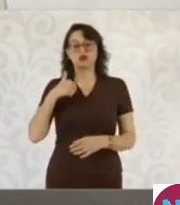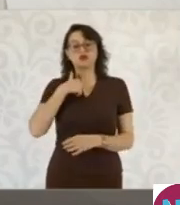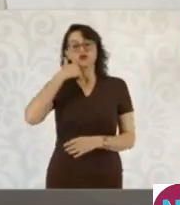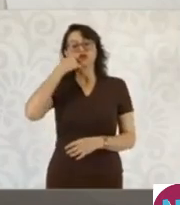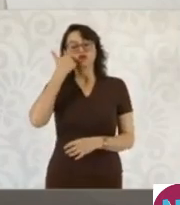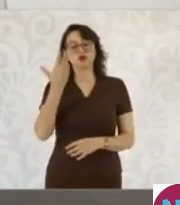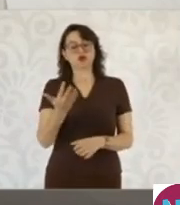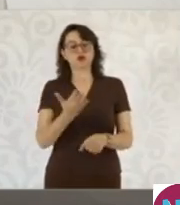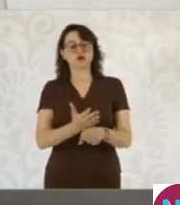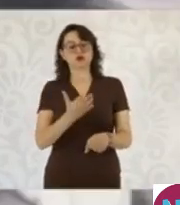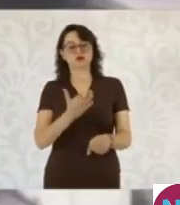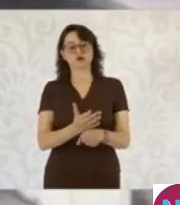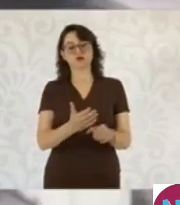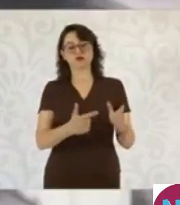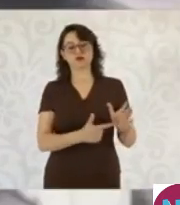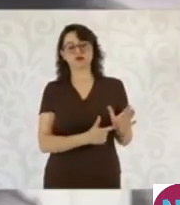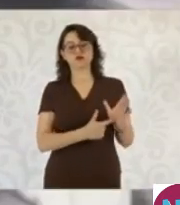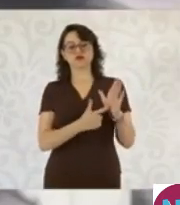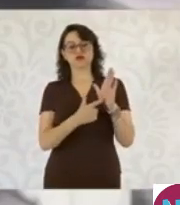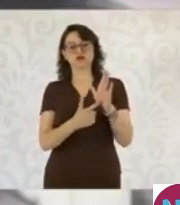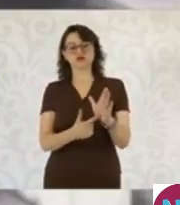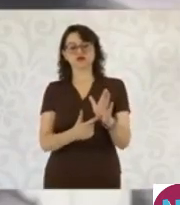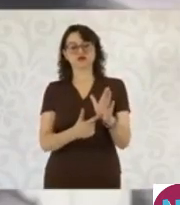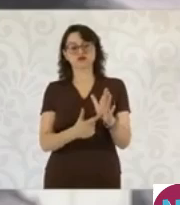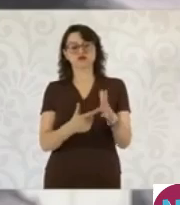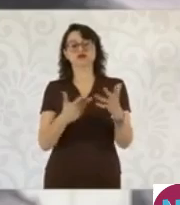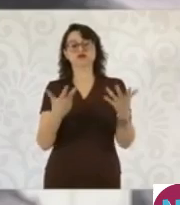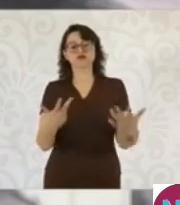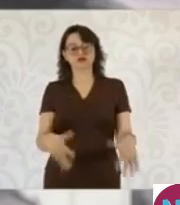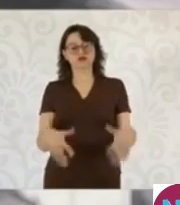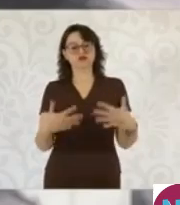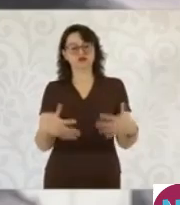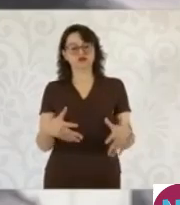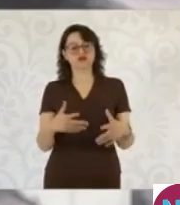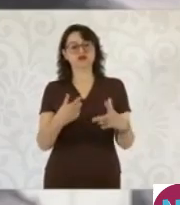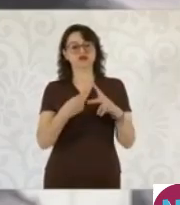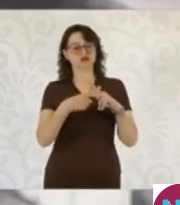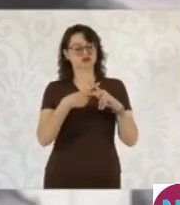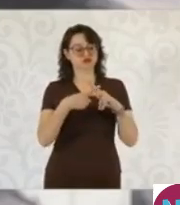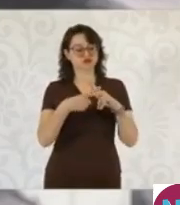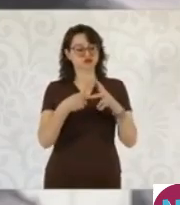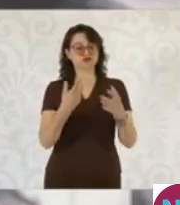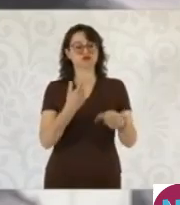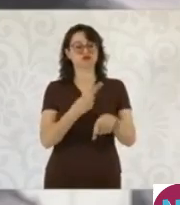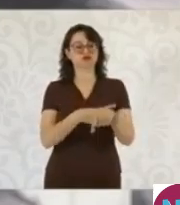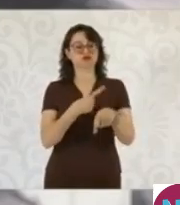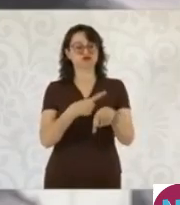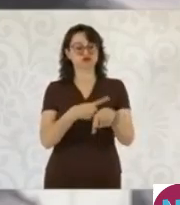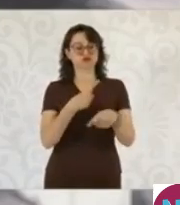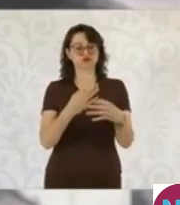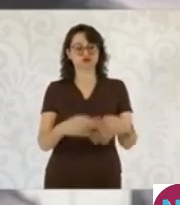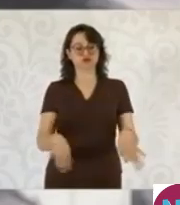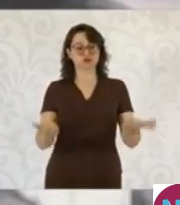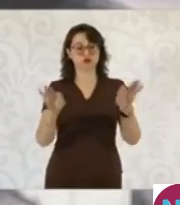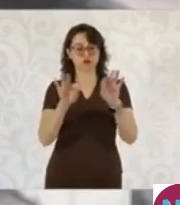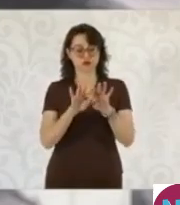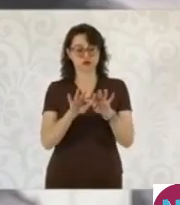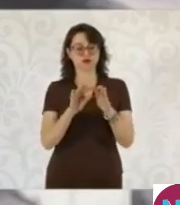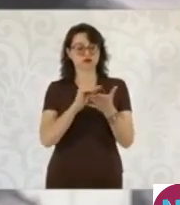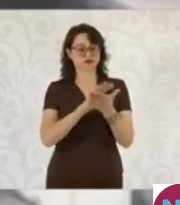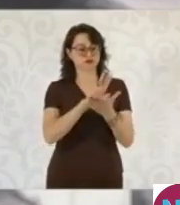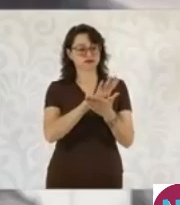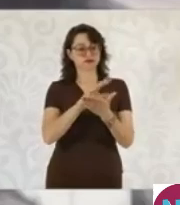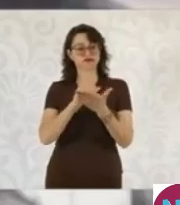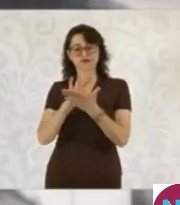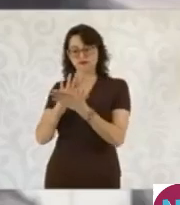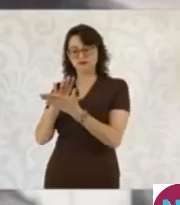quisiera aprovechar la oportunidad para llamar a los datos clínicos que son muy importantes para el control de